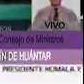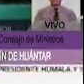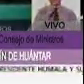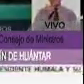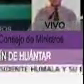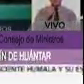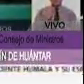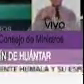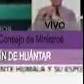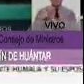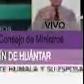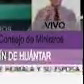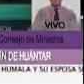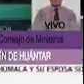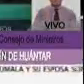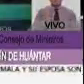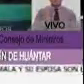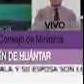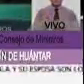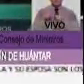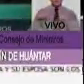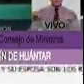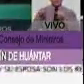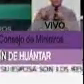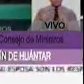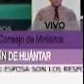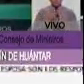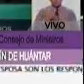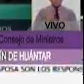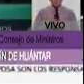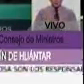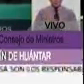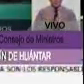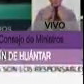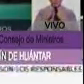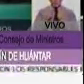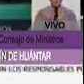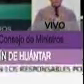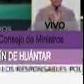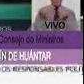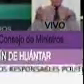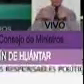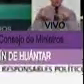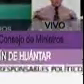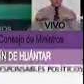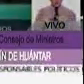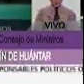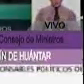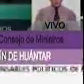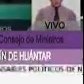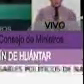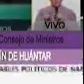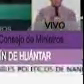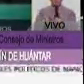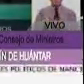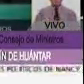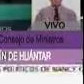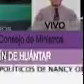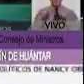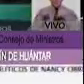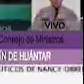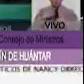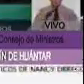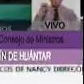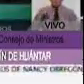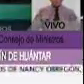jueces. Y ustedes pueden verificar en este y en muchísimos casos, por supuesto, que esto es